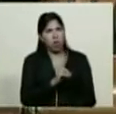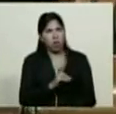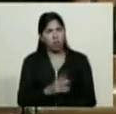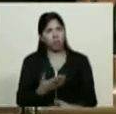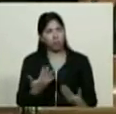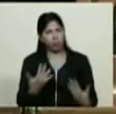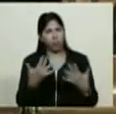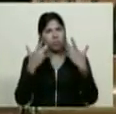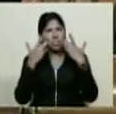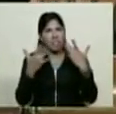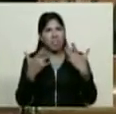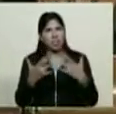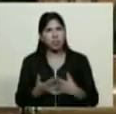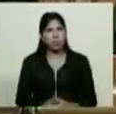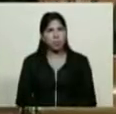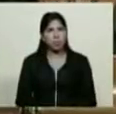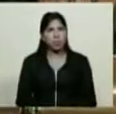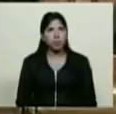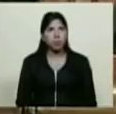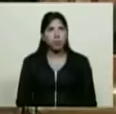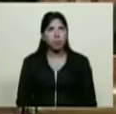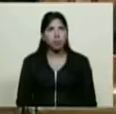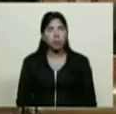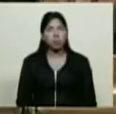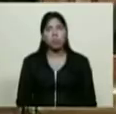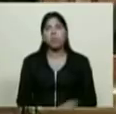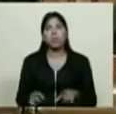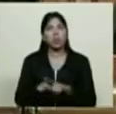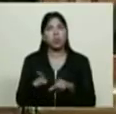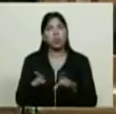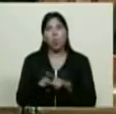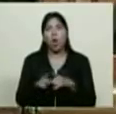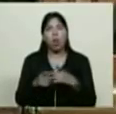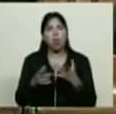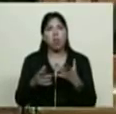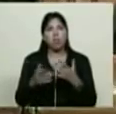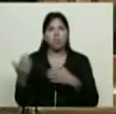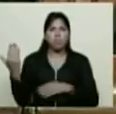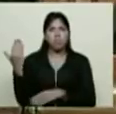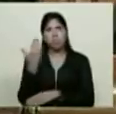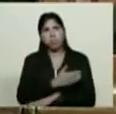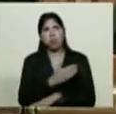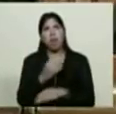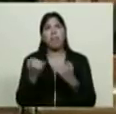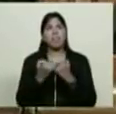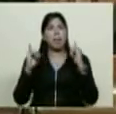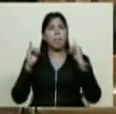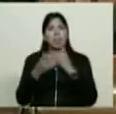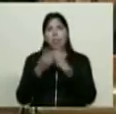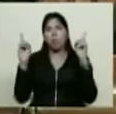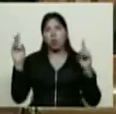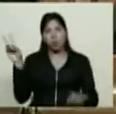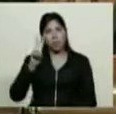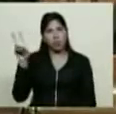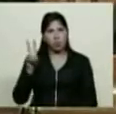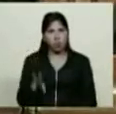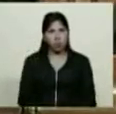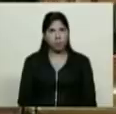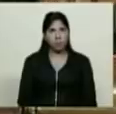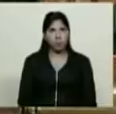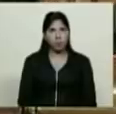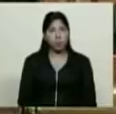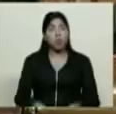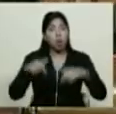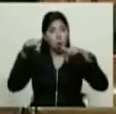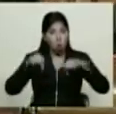de América y representan una abierta agresión contra la soberanía venezolana.